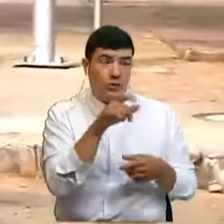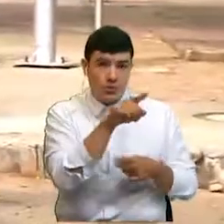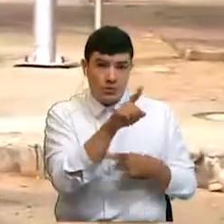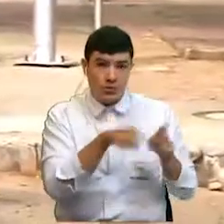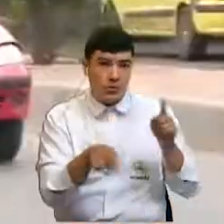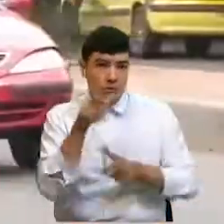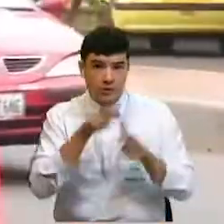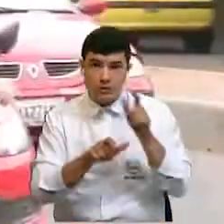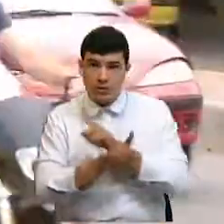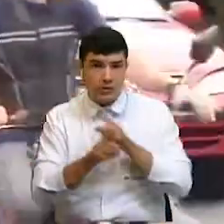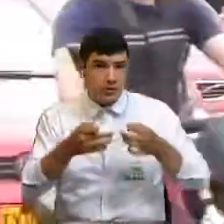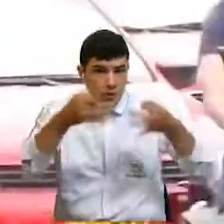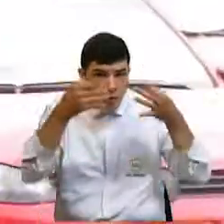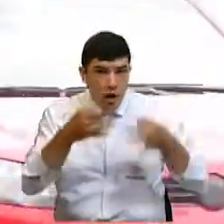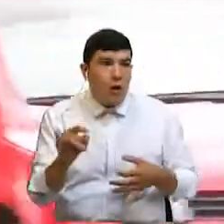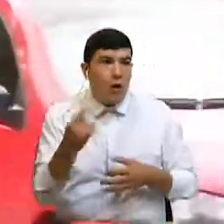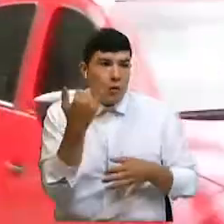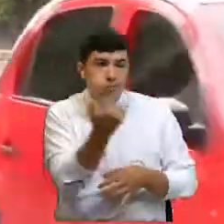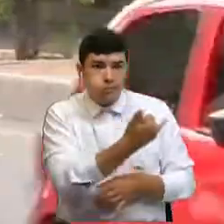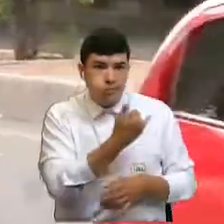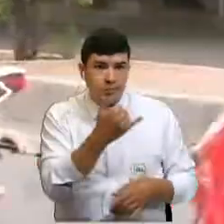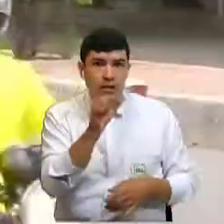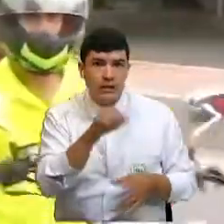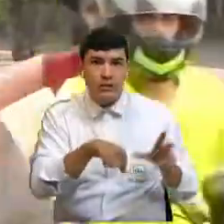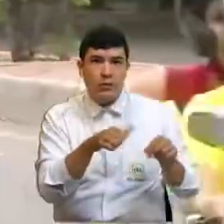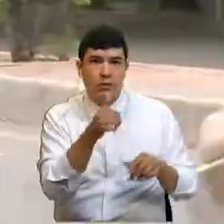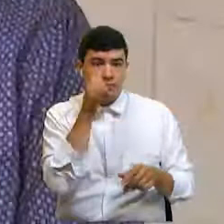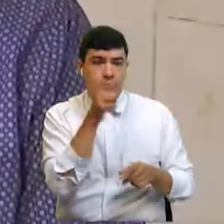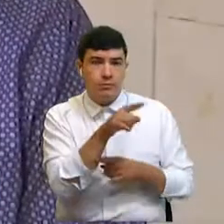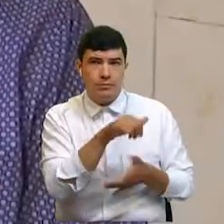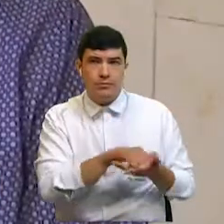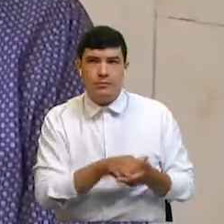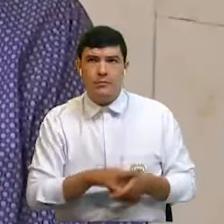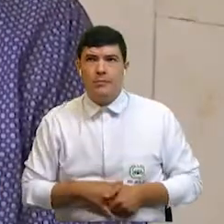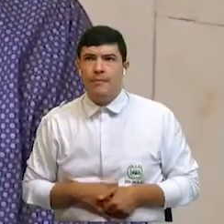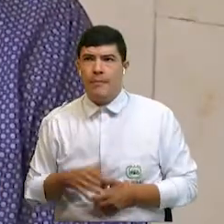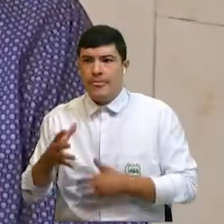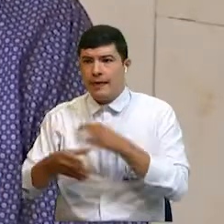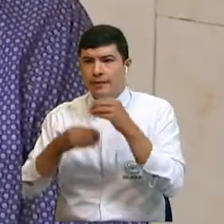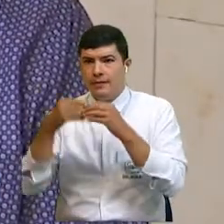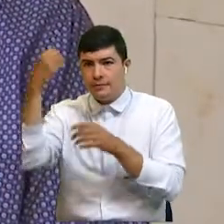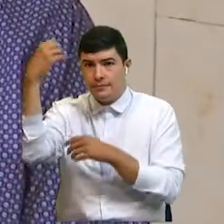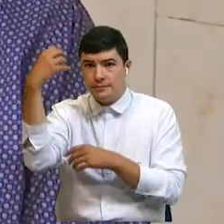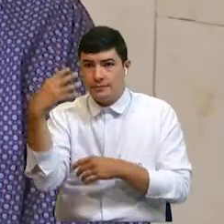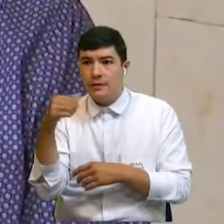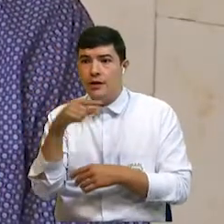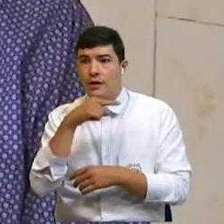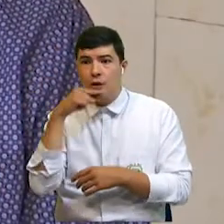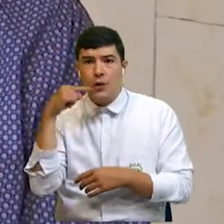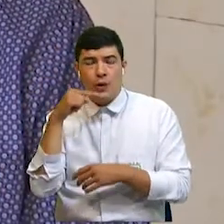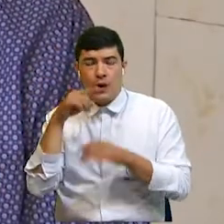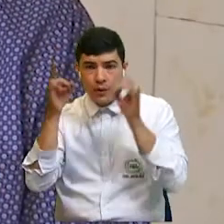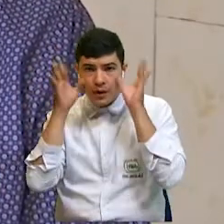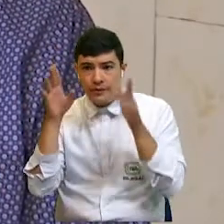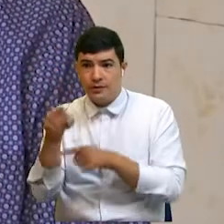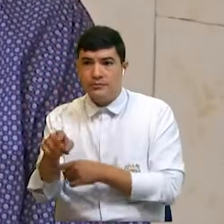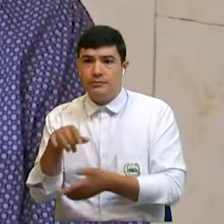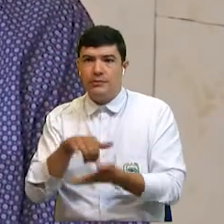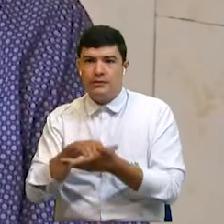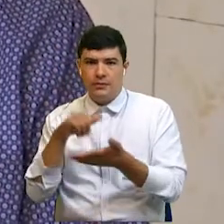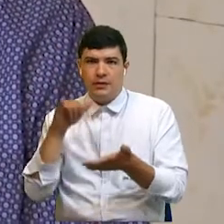normas de tránsito aún con las cámaras. Está el sobrepasar la luz roja, que consideramos gravísima porque es